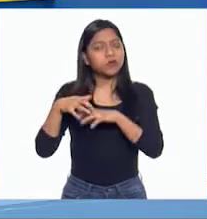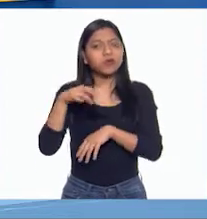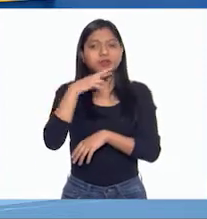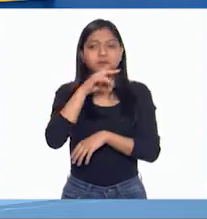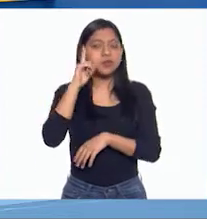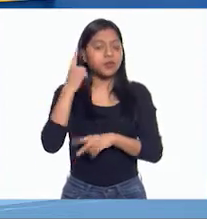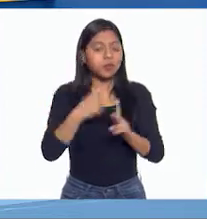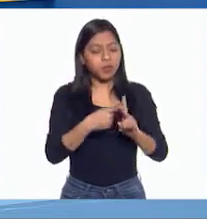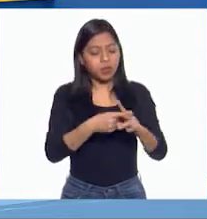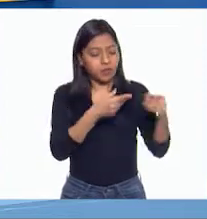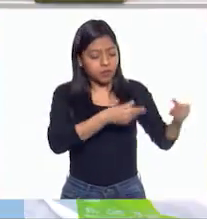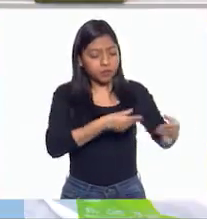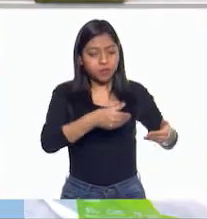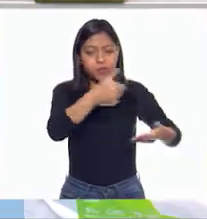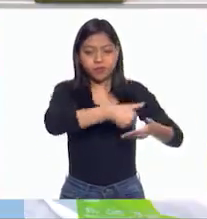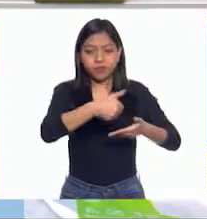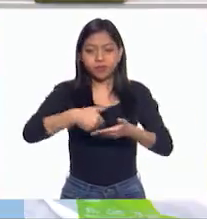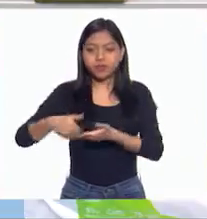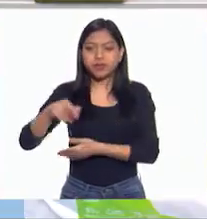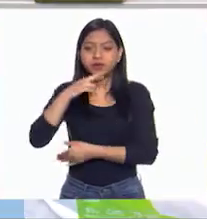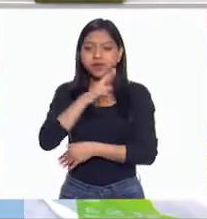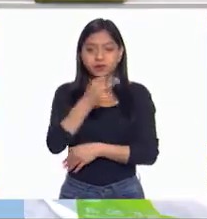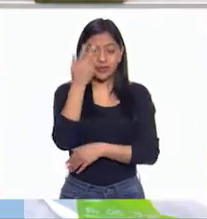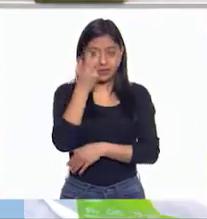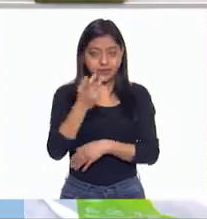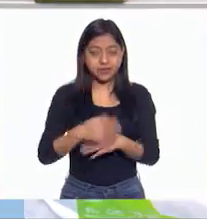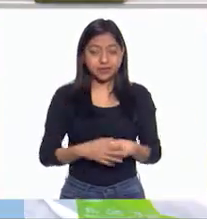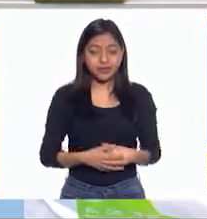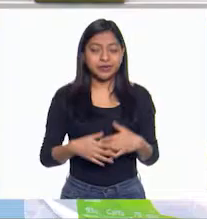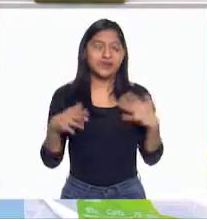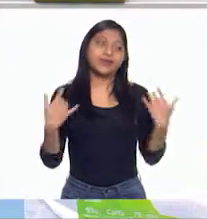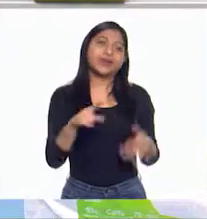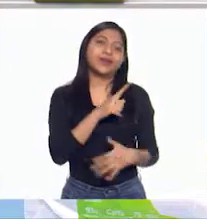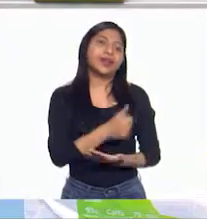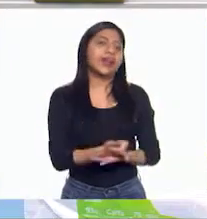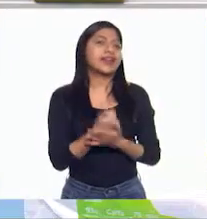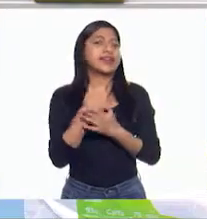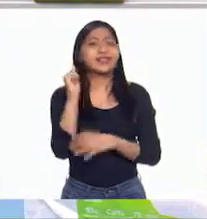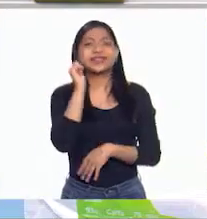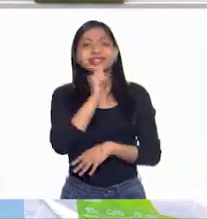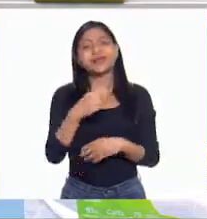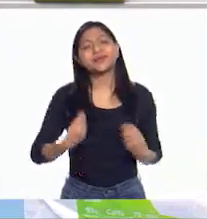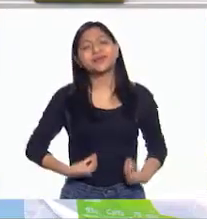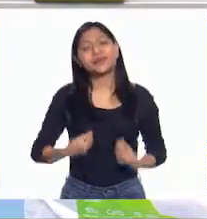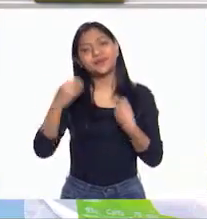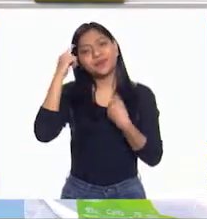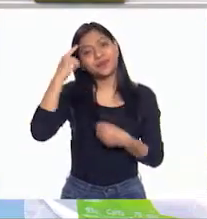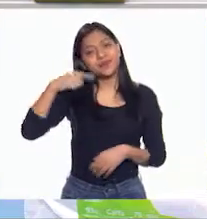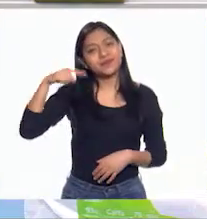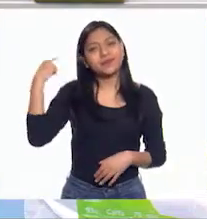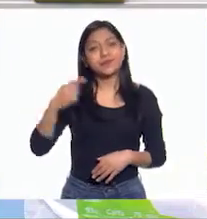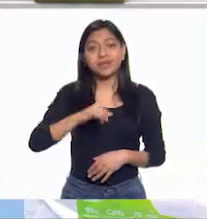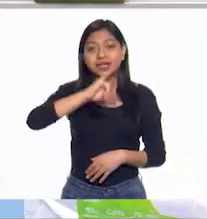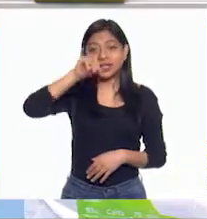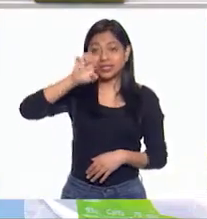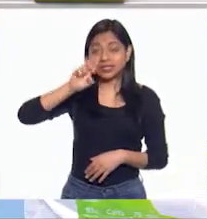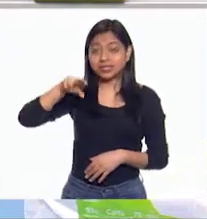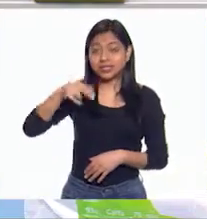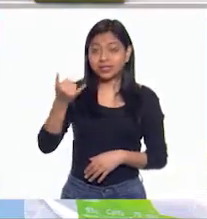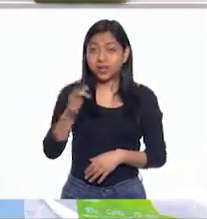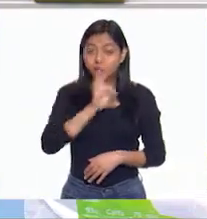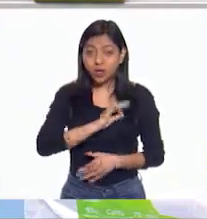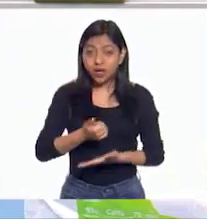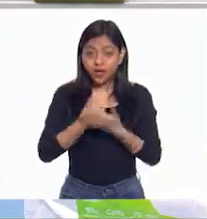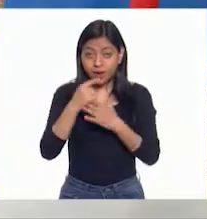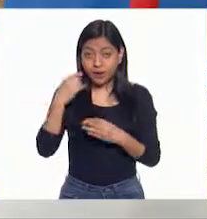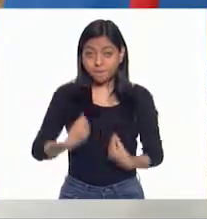de calcularlo. Ay, como siempre, haciéndonos la vida más sencilla. Ay, Jenny, ¿me puedes hacer mi vida más